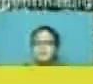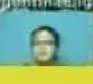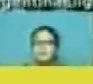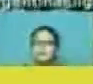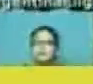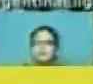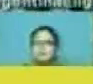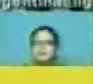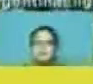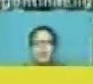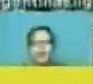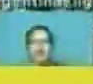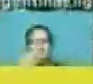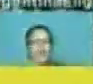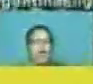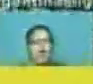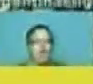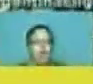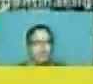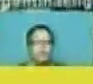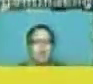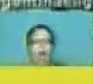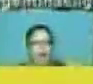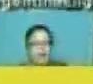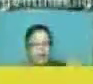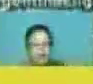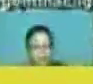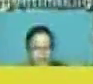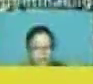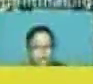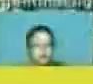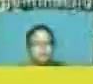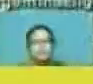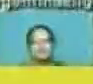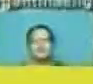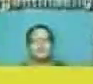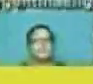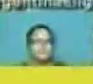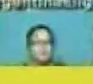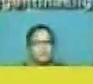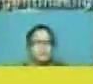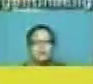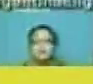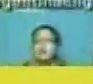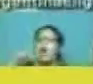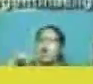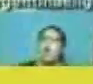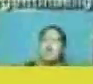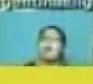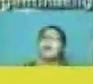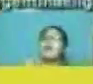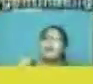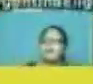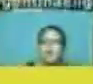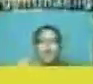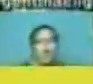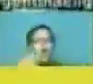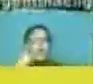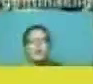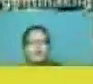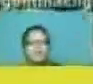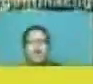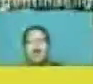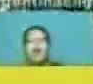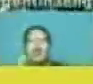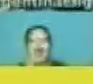La verdad que es una enorme alegría que siento que estamos todos sabiendo que es un día histórico, un